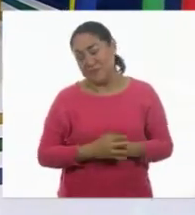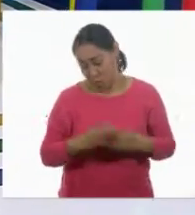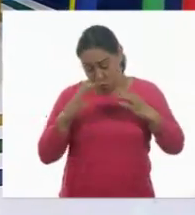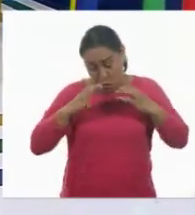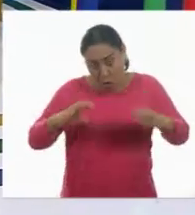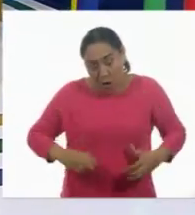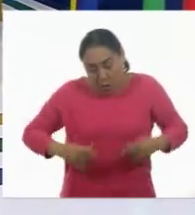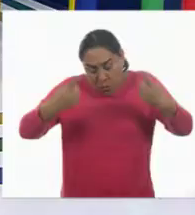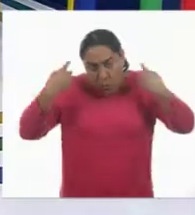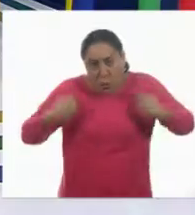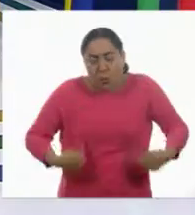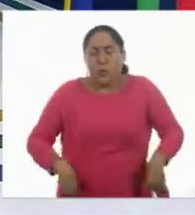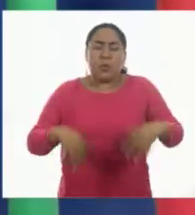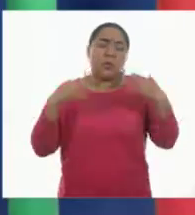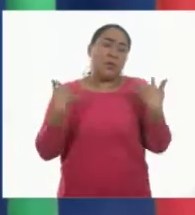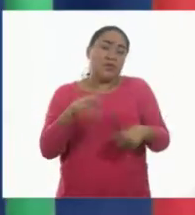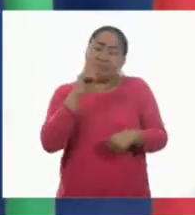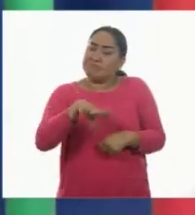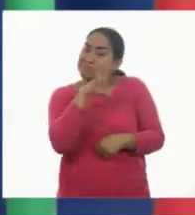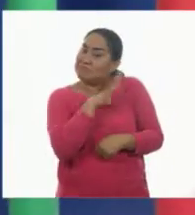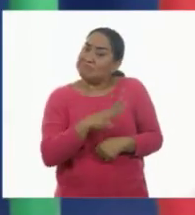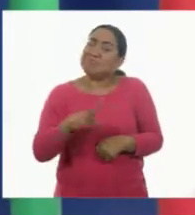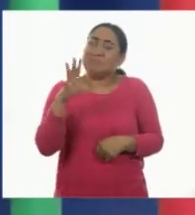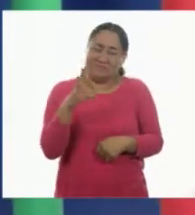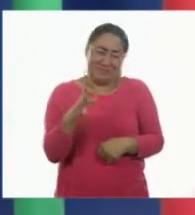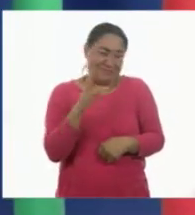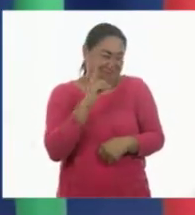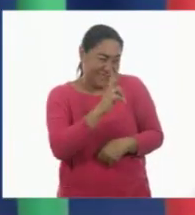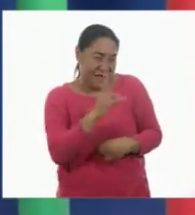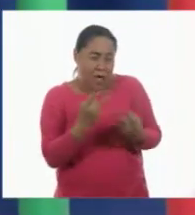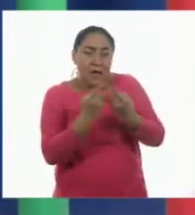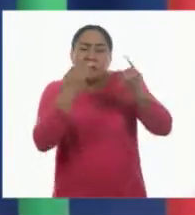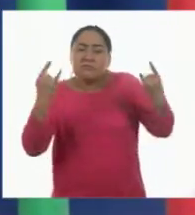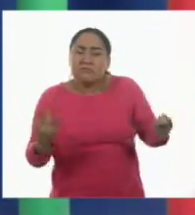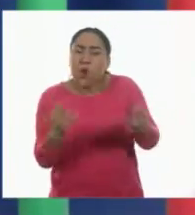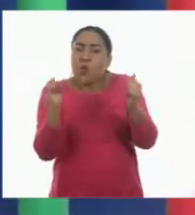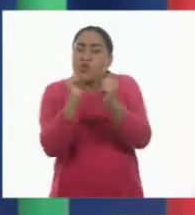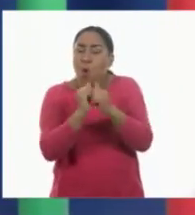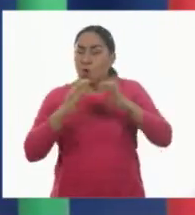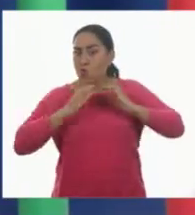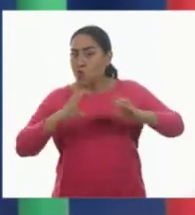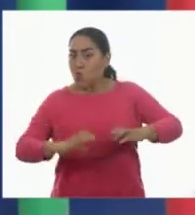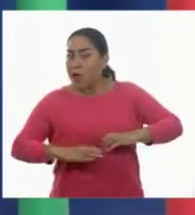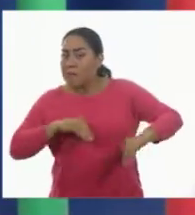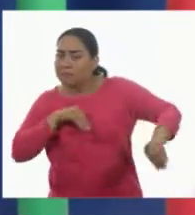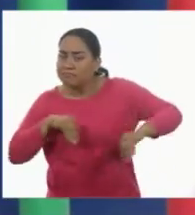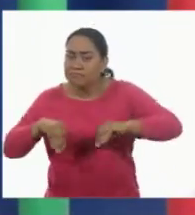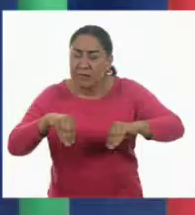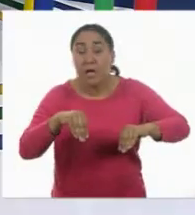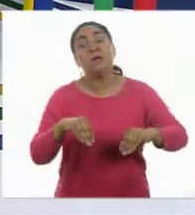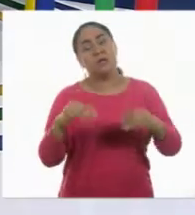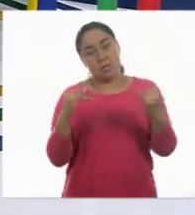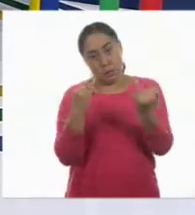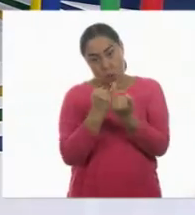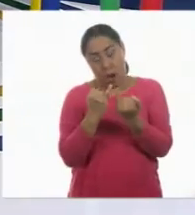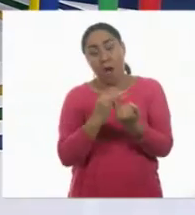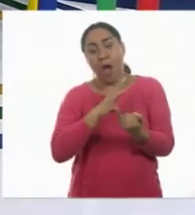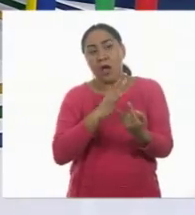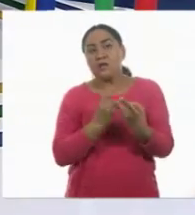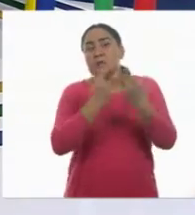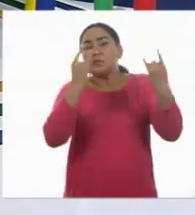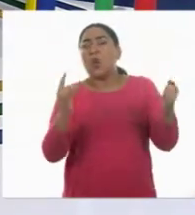es maravilloso. Pero así como tenemos relatos corporales, Ajá. también podemos tener relatos